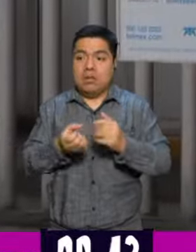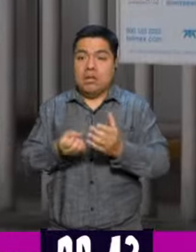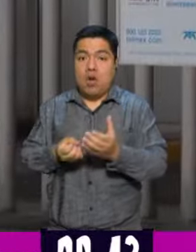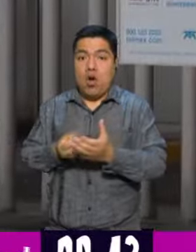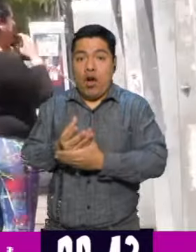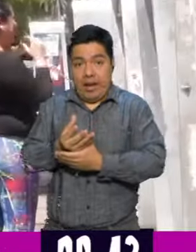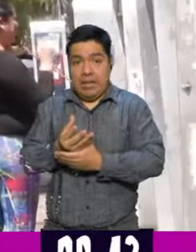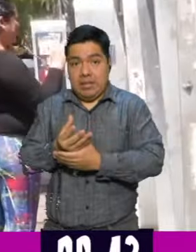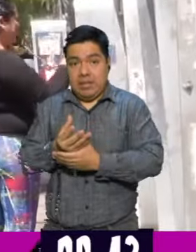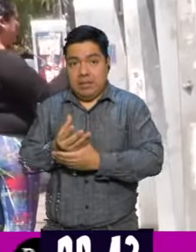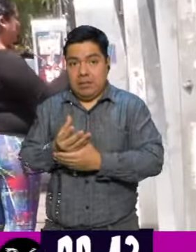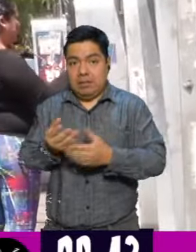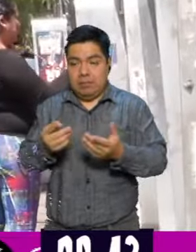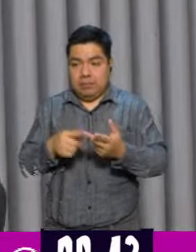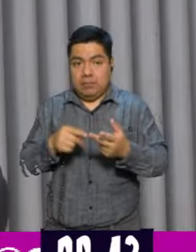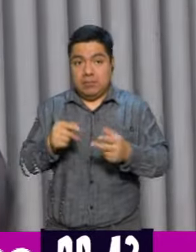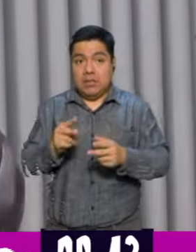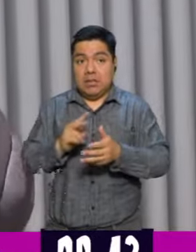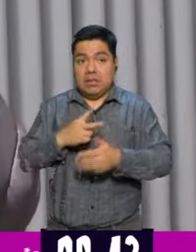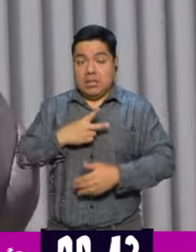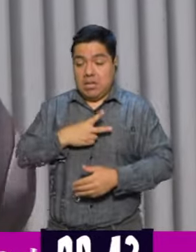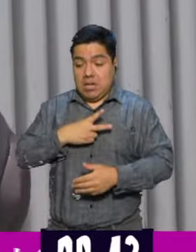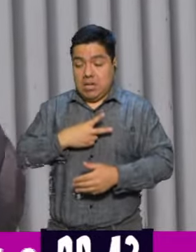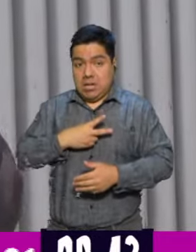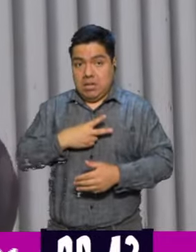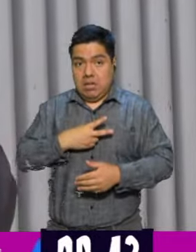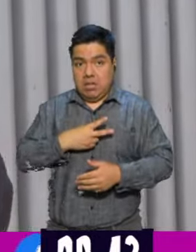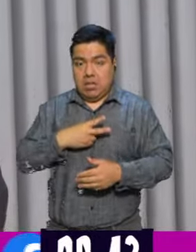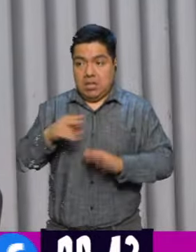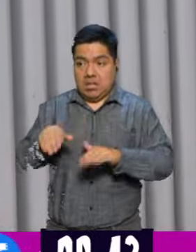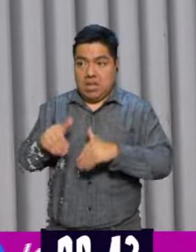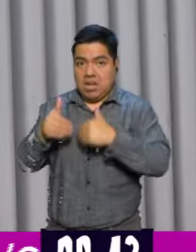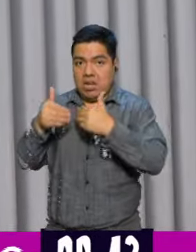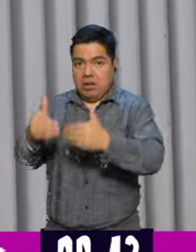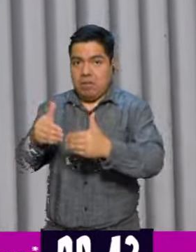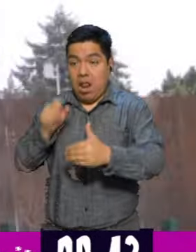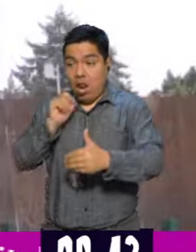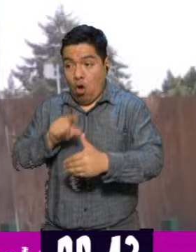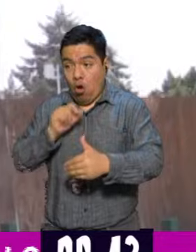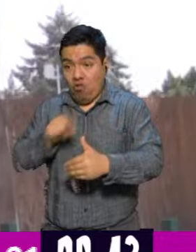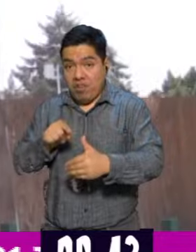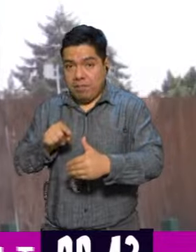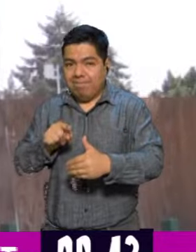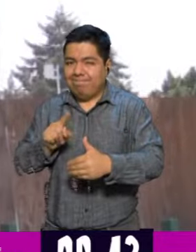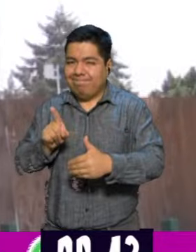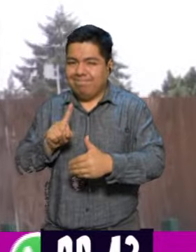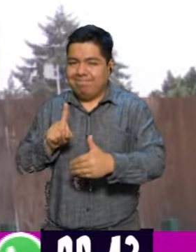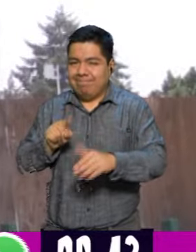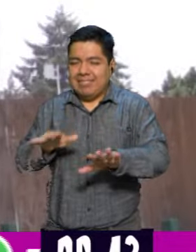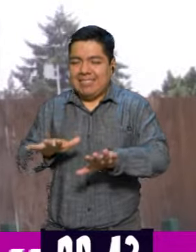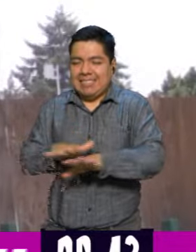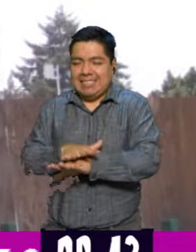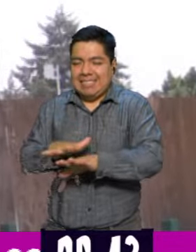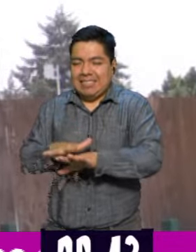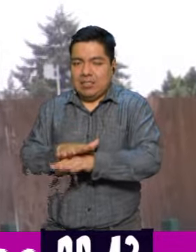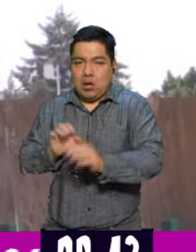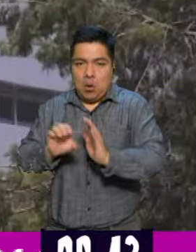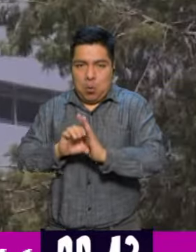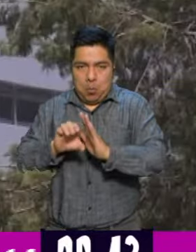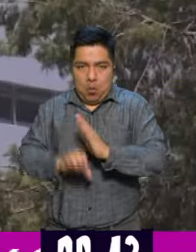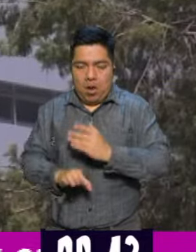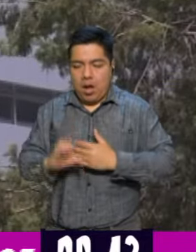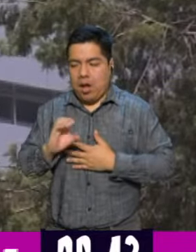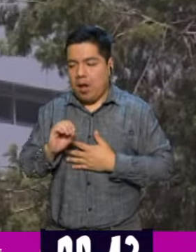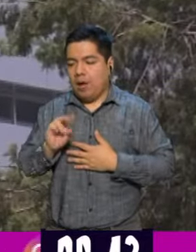en salir, resulta que los virus que estaban afuera ya no son los mismos. Los virus no solamente del COVID, sino que los